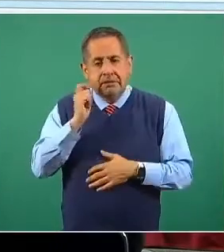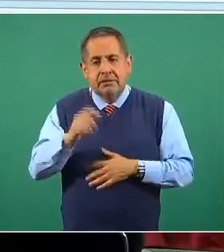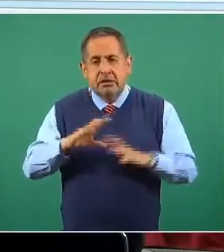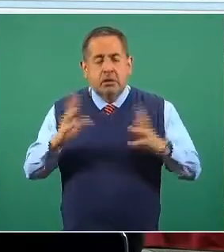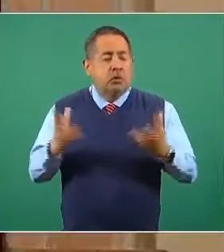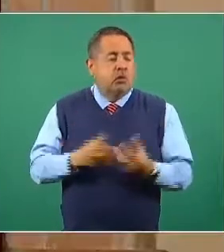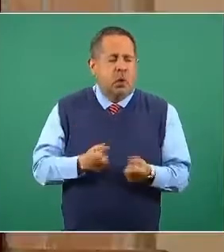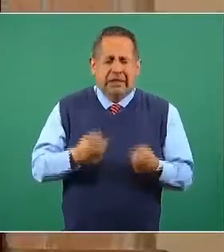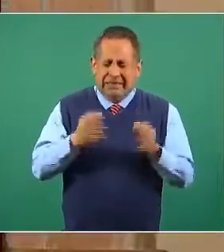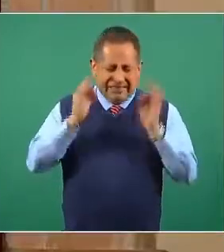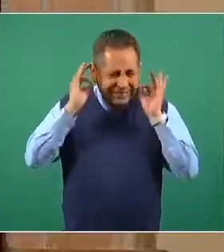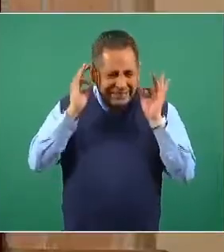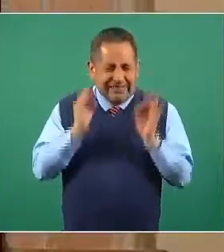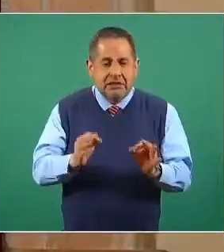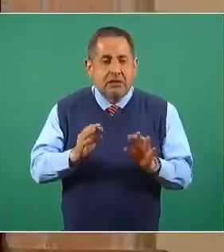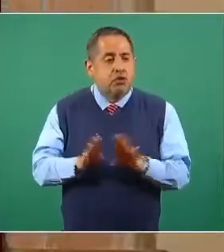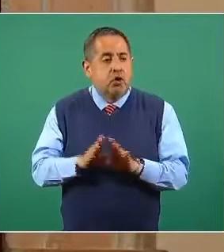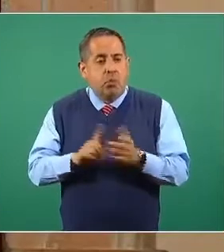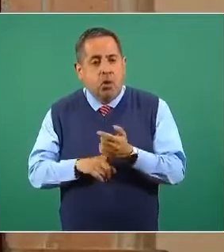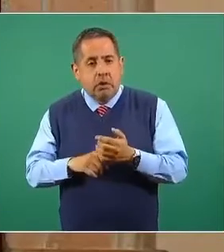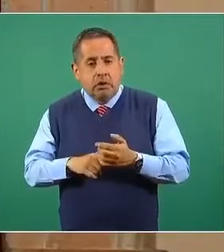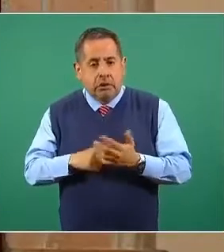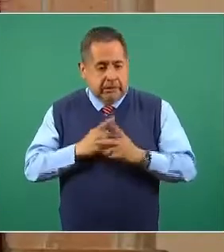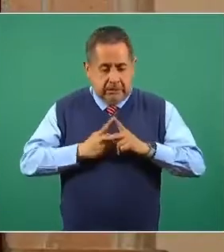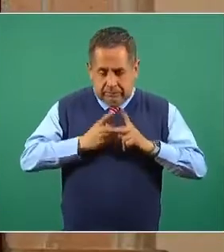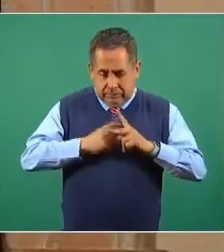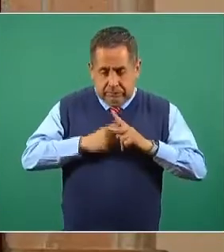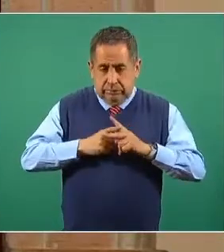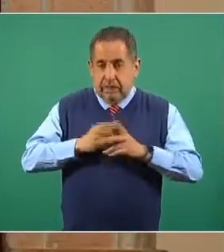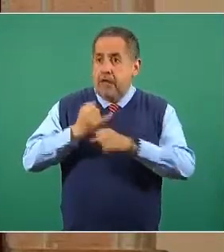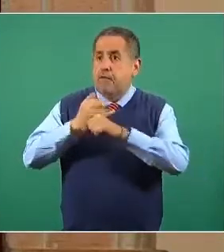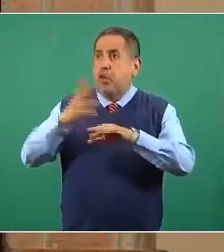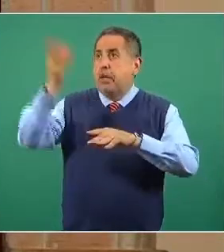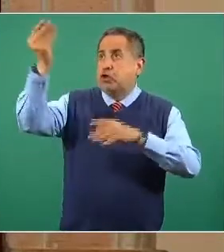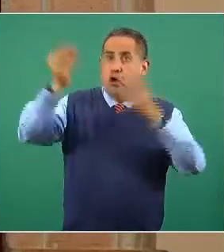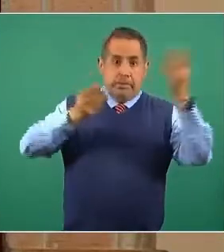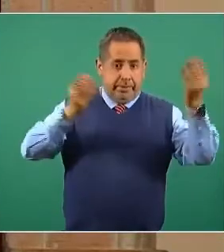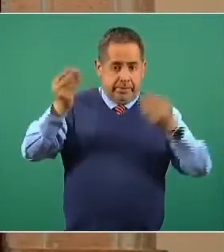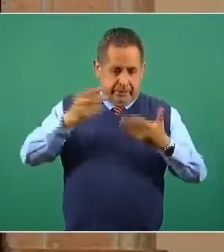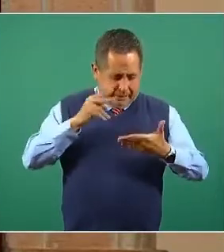casos confirmados en base a lo que tenemos en la plataforma del CISBER?